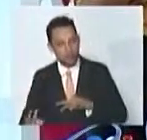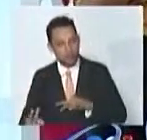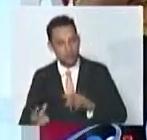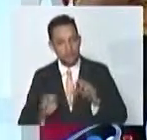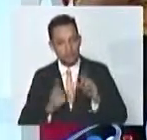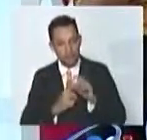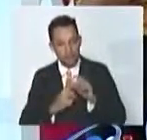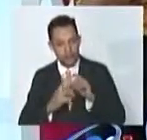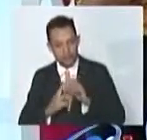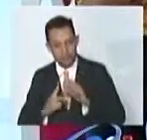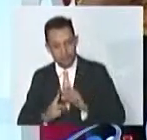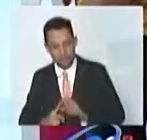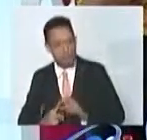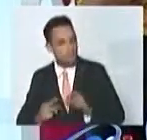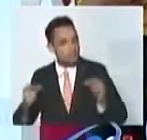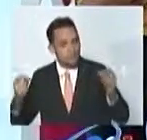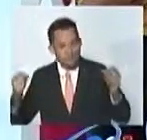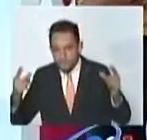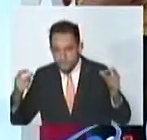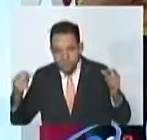de letra,